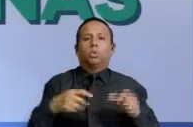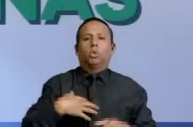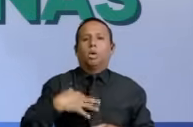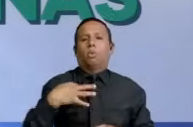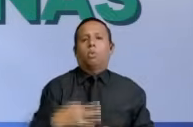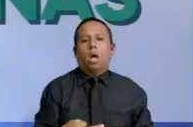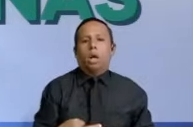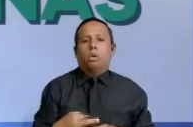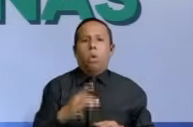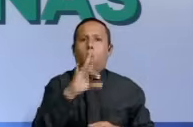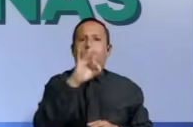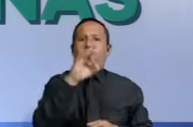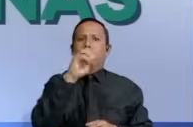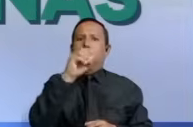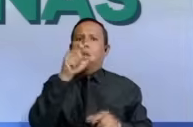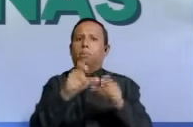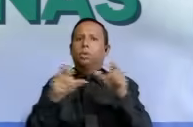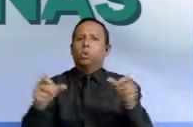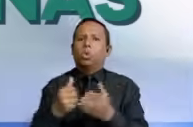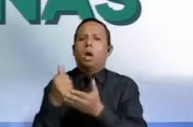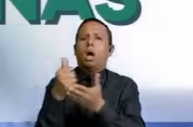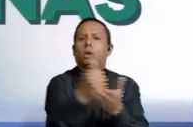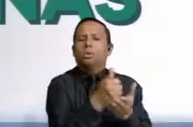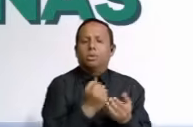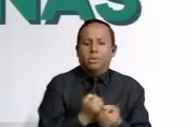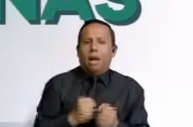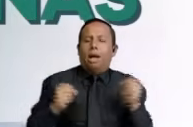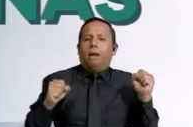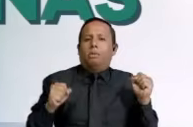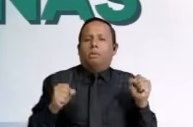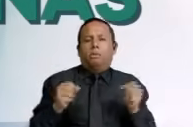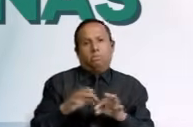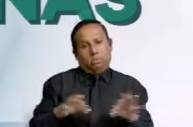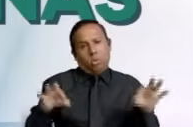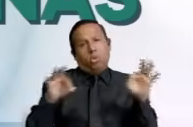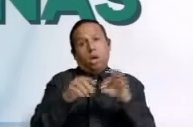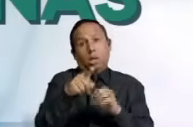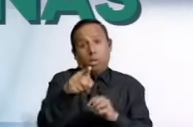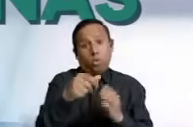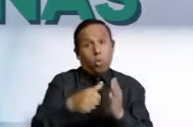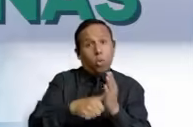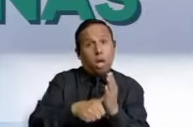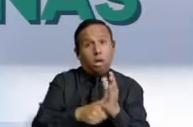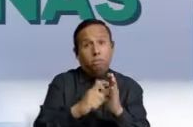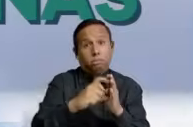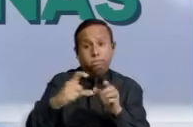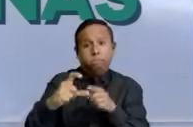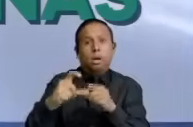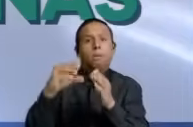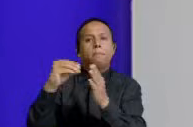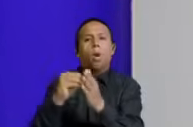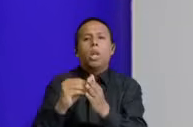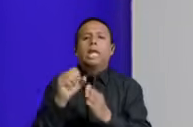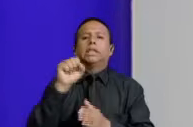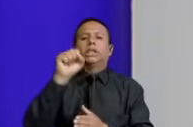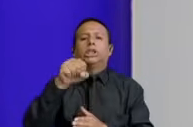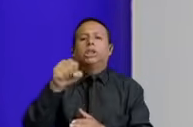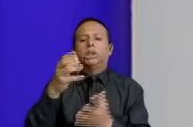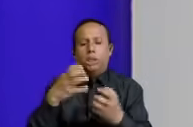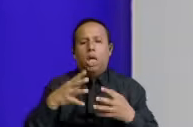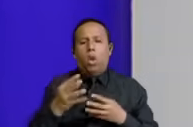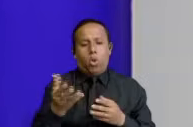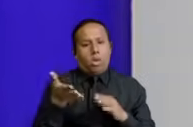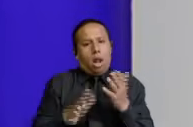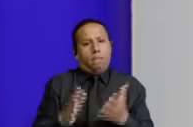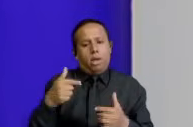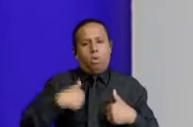personas de allí la importancia de aceptar ser donante este año hemos visto que ha